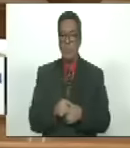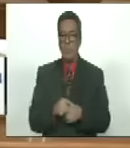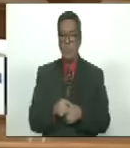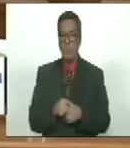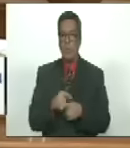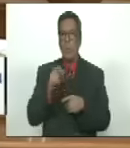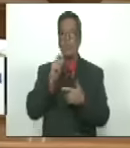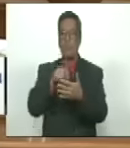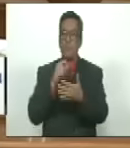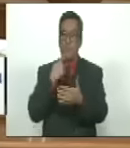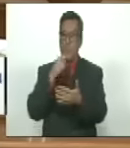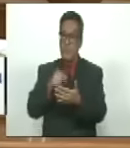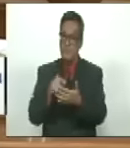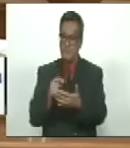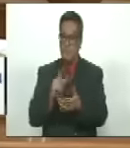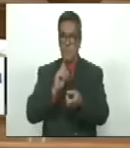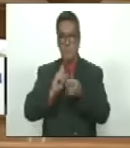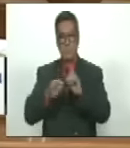ponerle